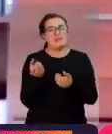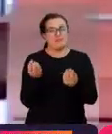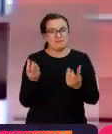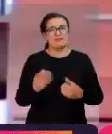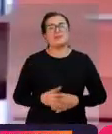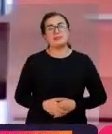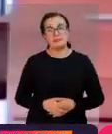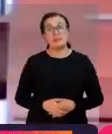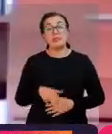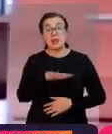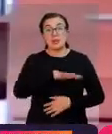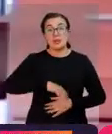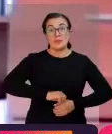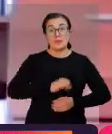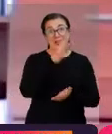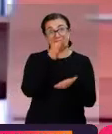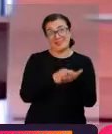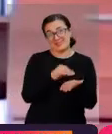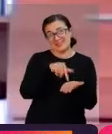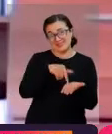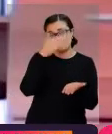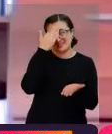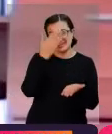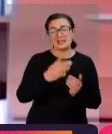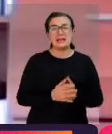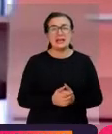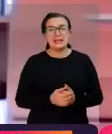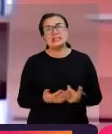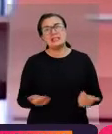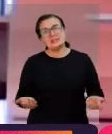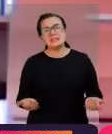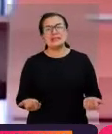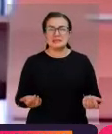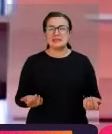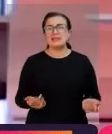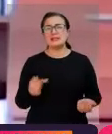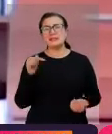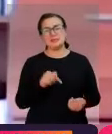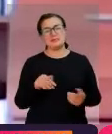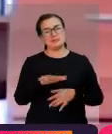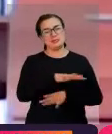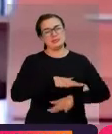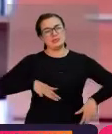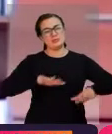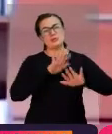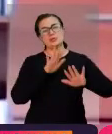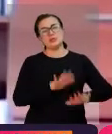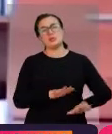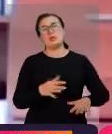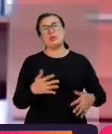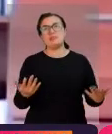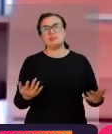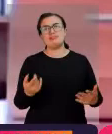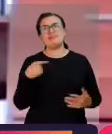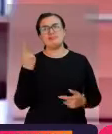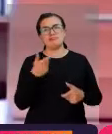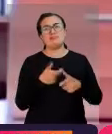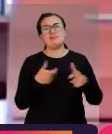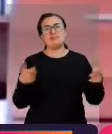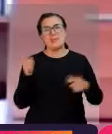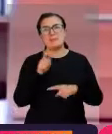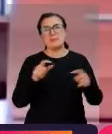ser la capital y digamos que es una zona donde donde suelen moverse las víctimas